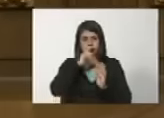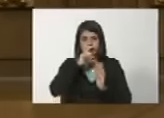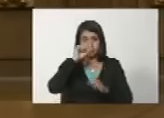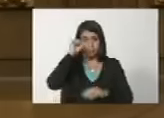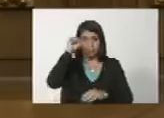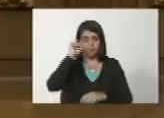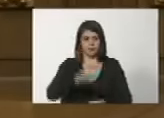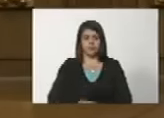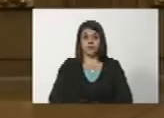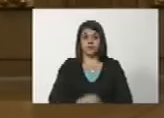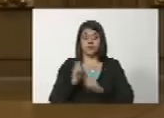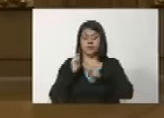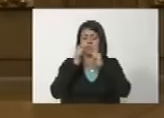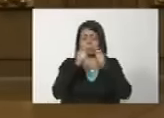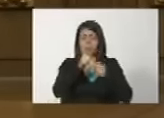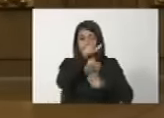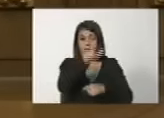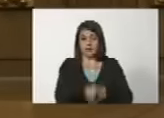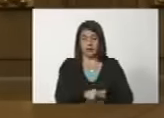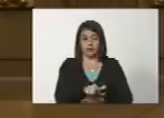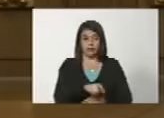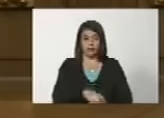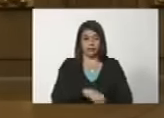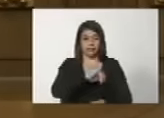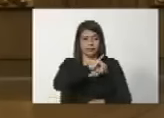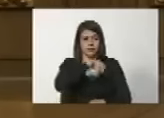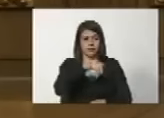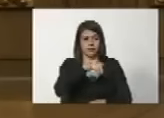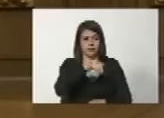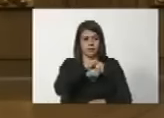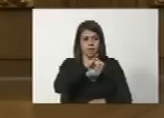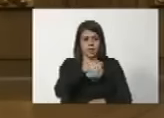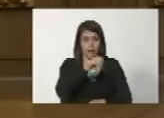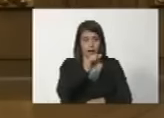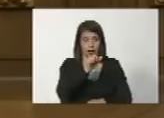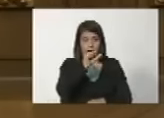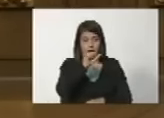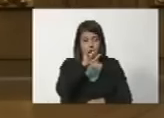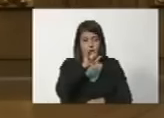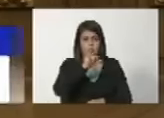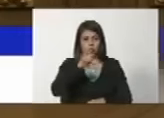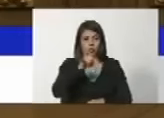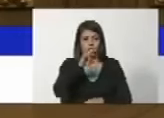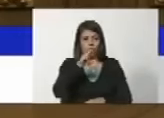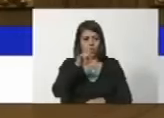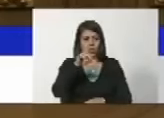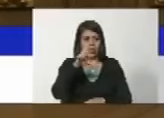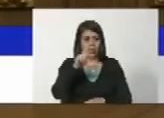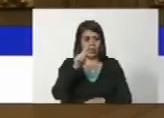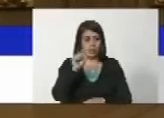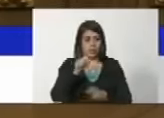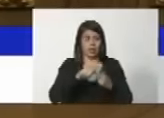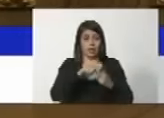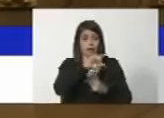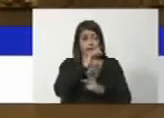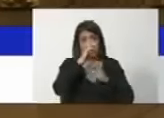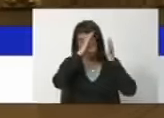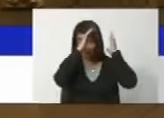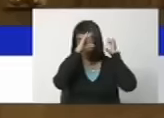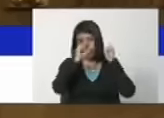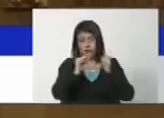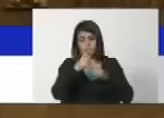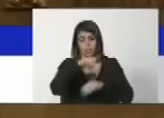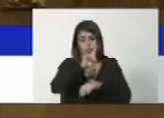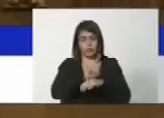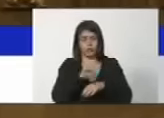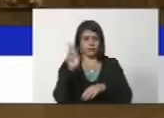Moros, para designar a la ciudadana Jaidis Julieta Briceño como embajadora extraordinaria y plenipotenciaria